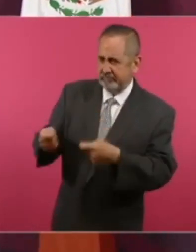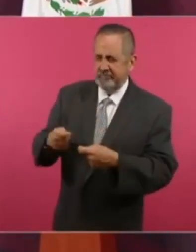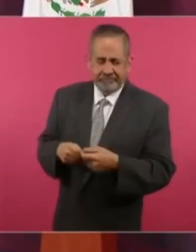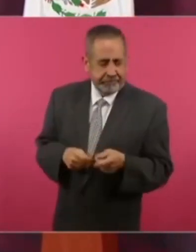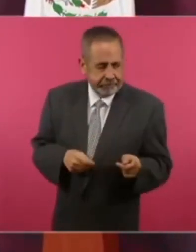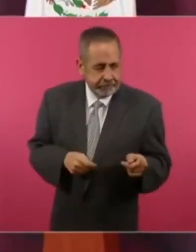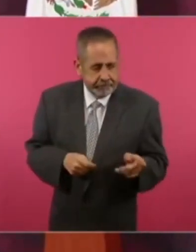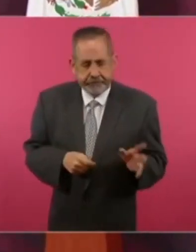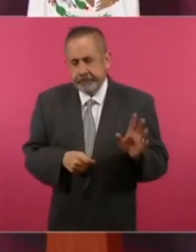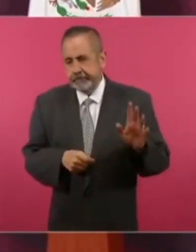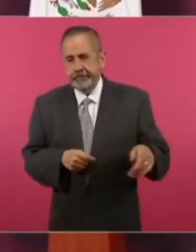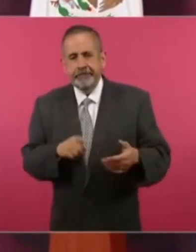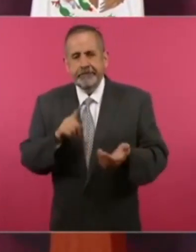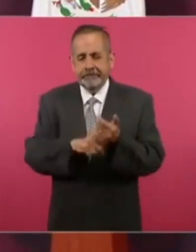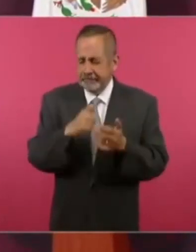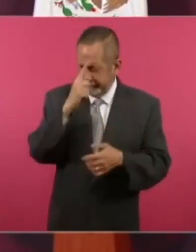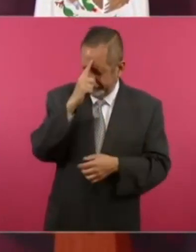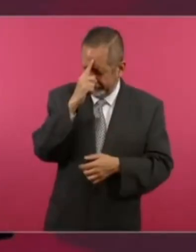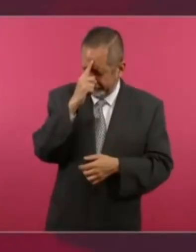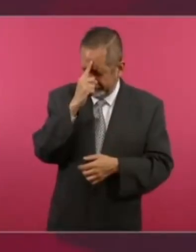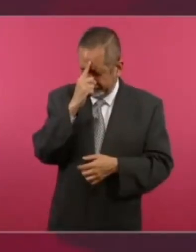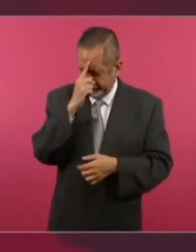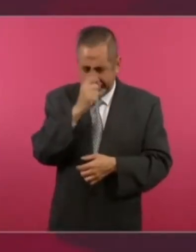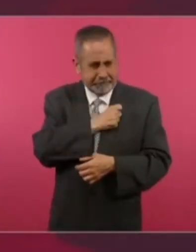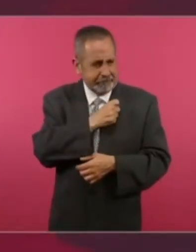que tiene que ver con el fanatismo conservador.